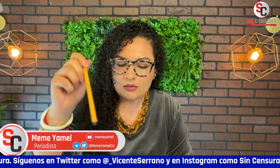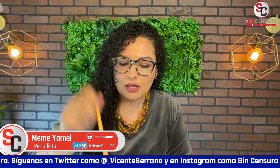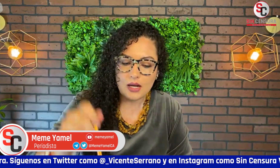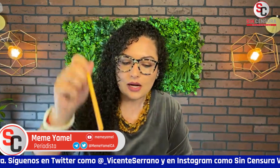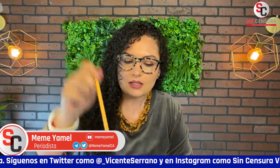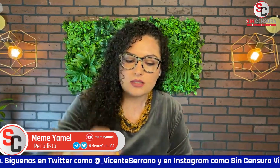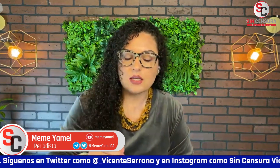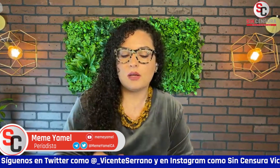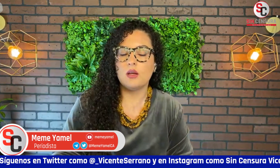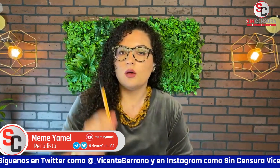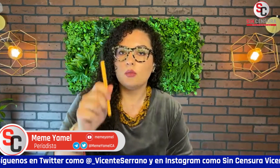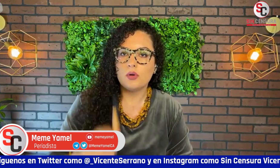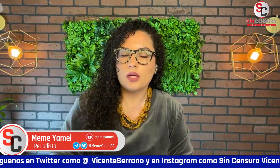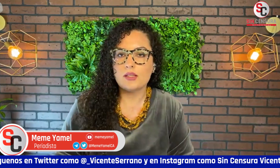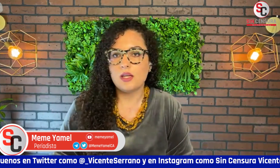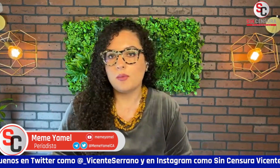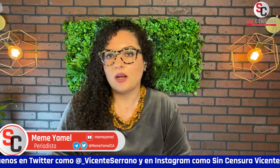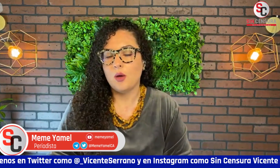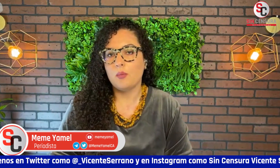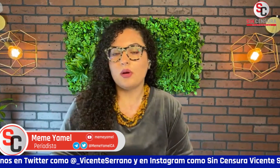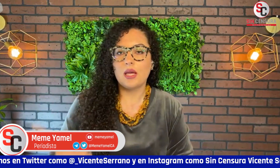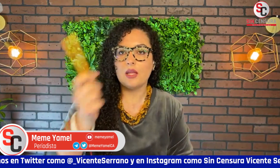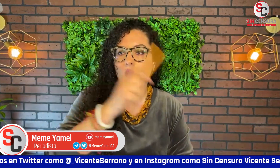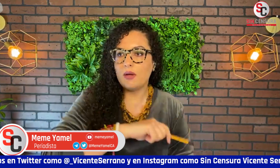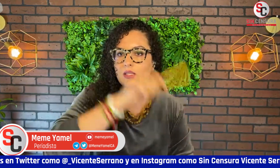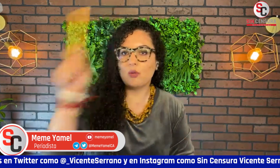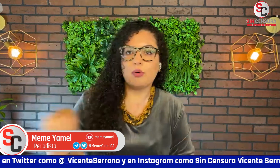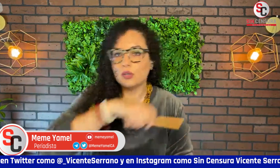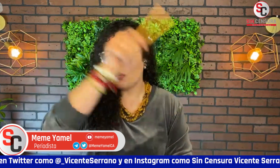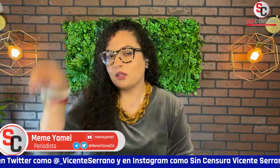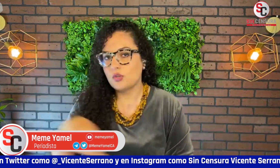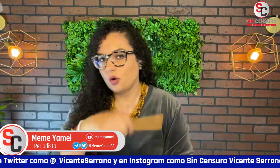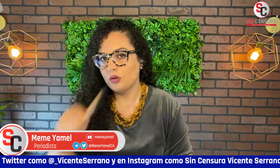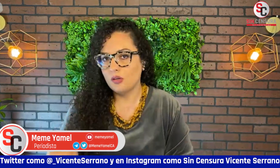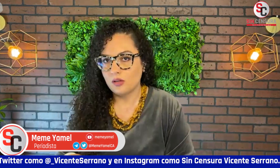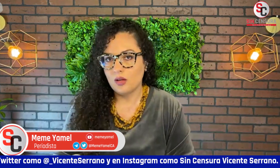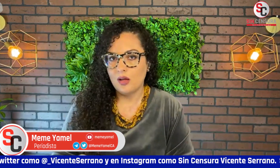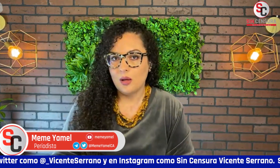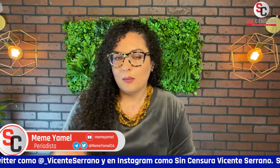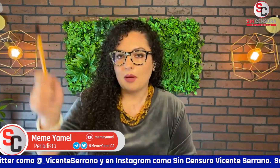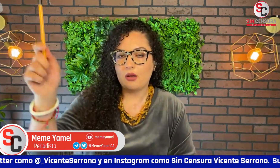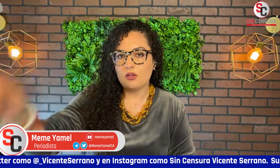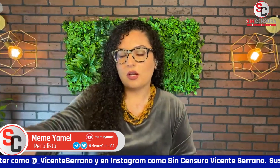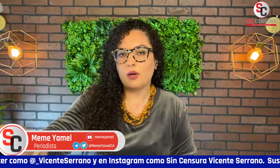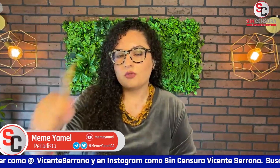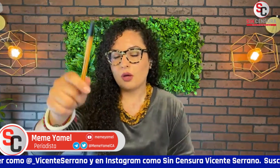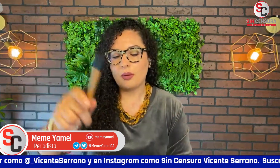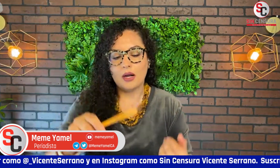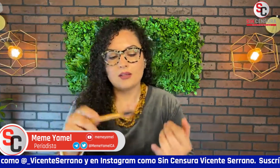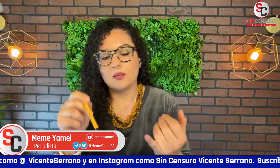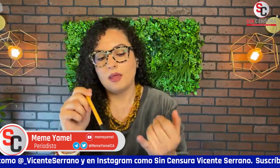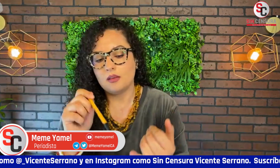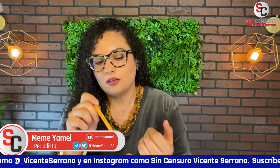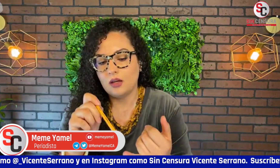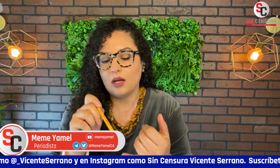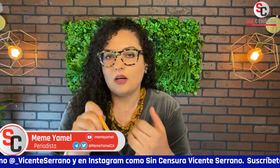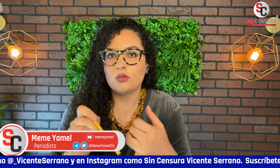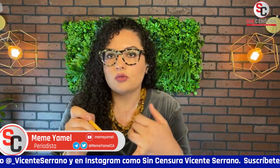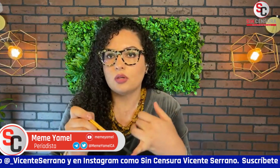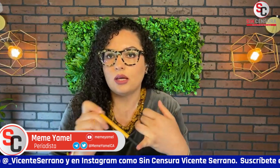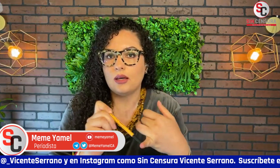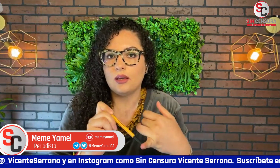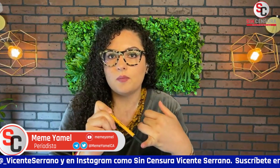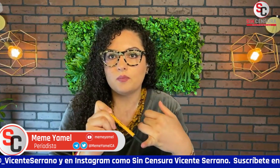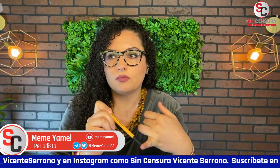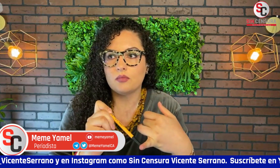digo, las mañaneras sirven. ¿Por qué sirven? Porque de no haber sido por todo este show, María Luisa Albores no habría recibido a